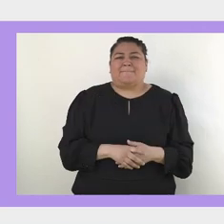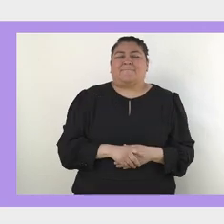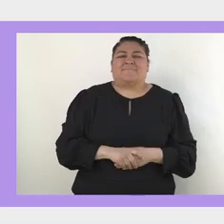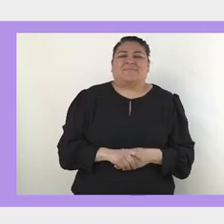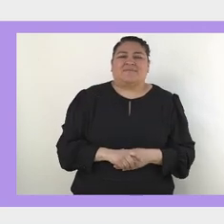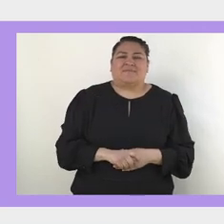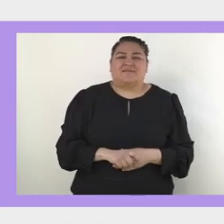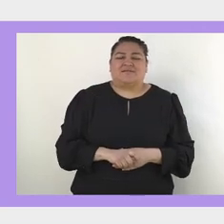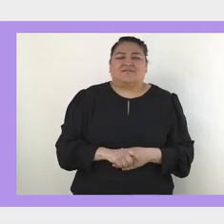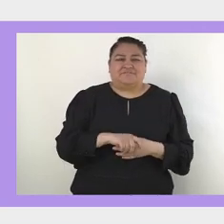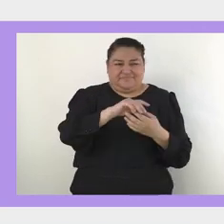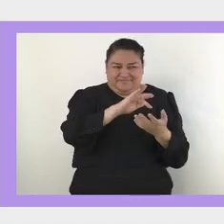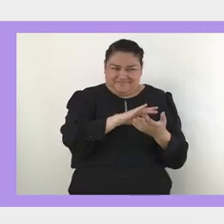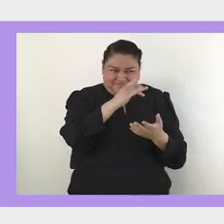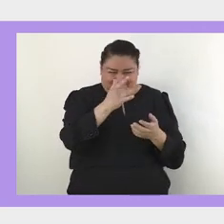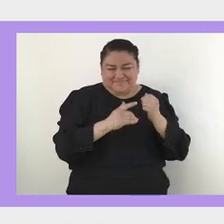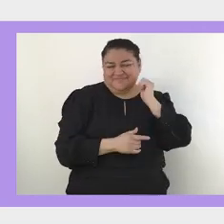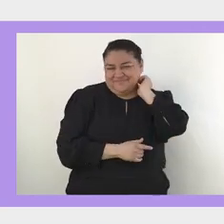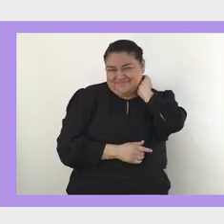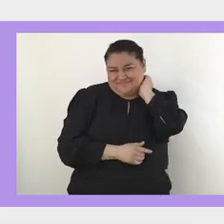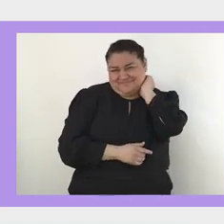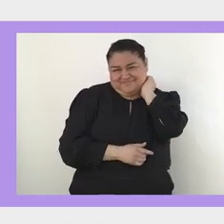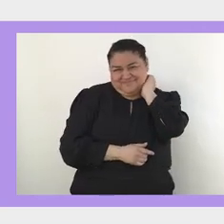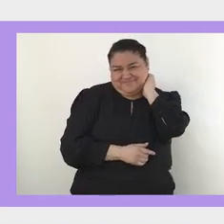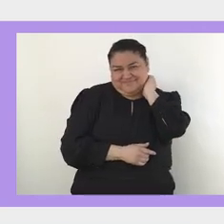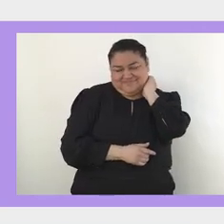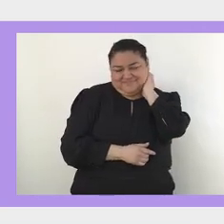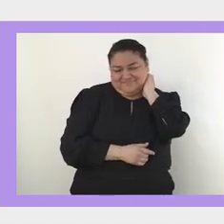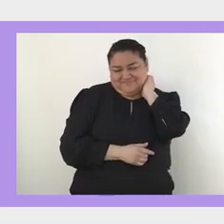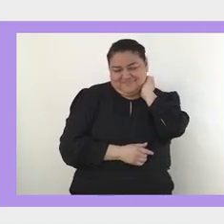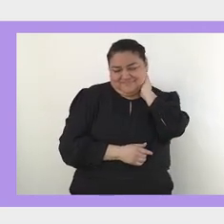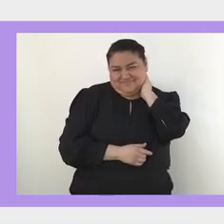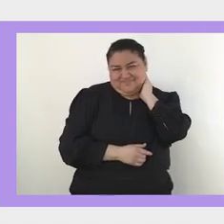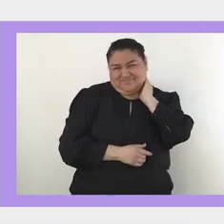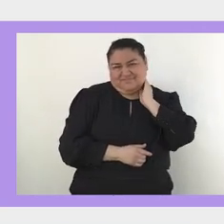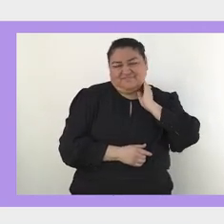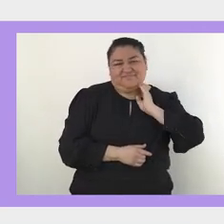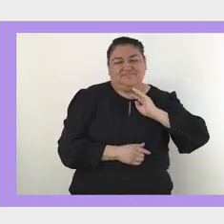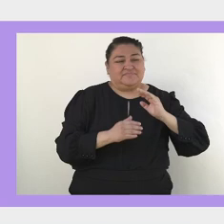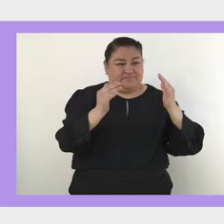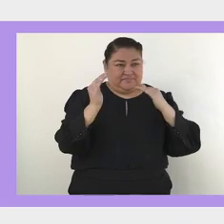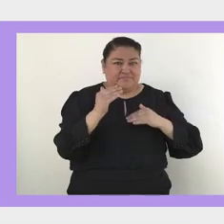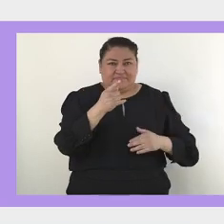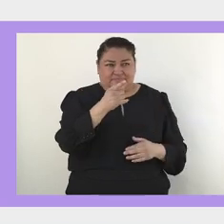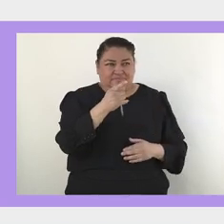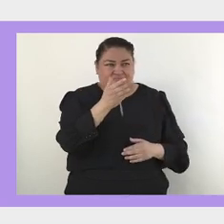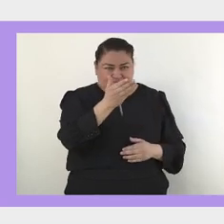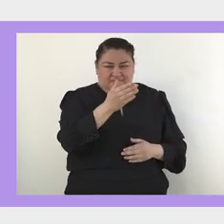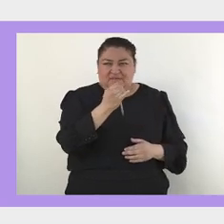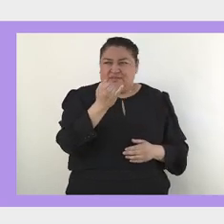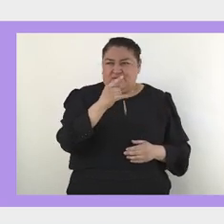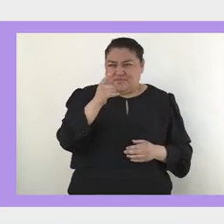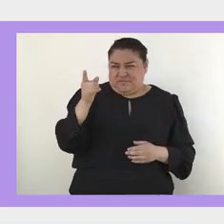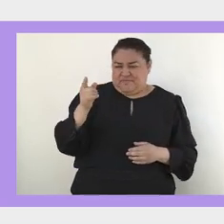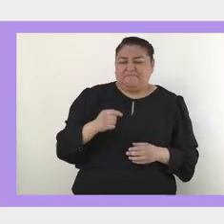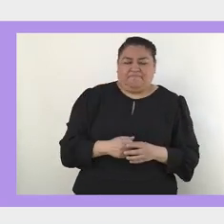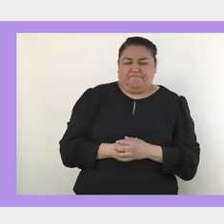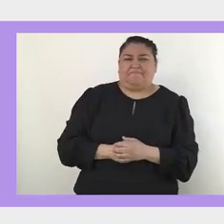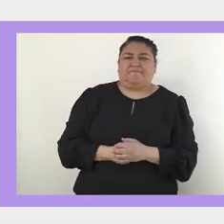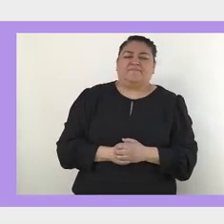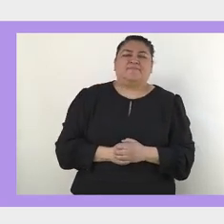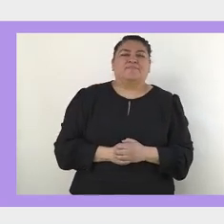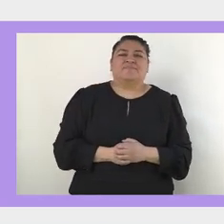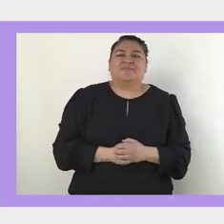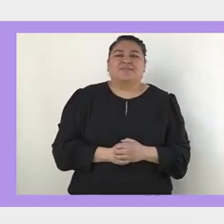Sí muchas gracias verdad Bueno sí adelante creo que acá también quieren hacer una